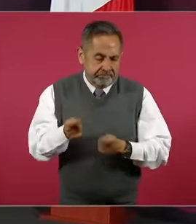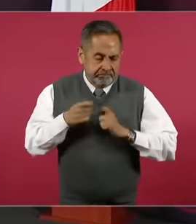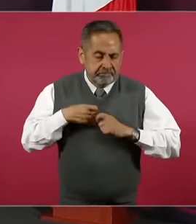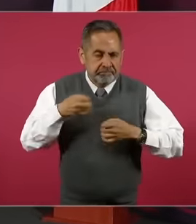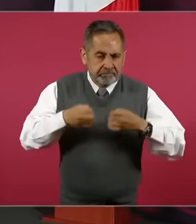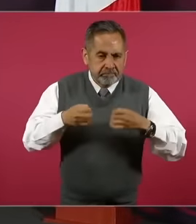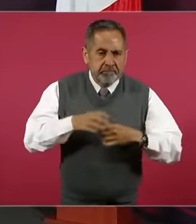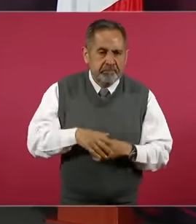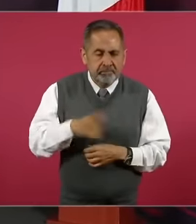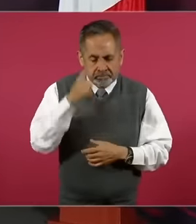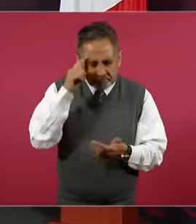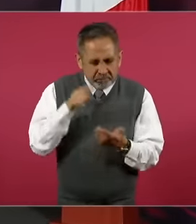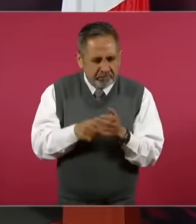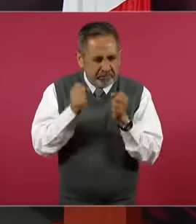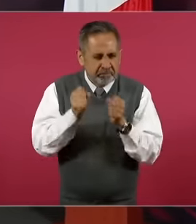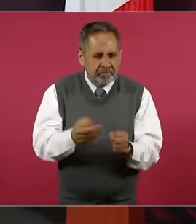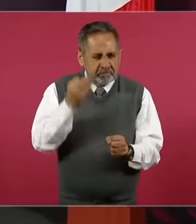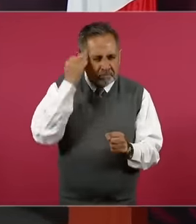un periodo